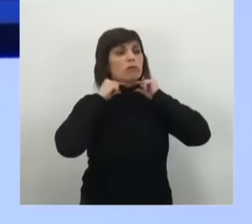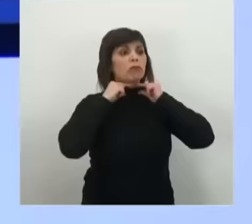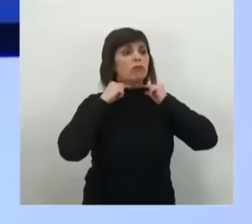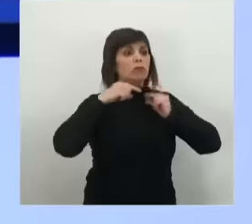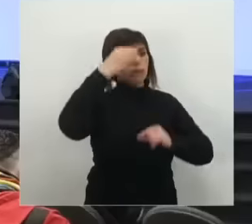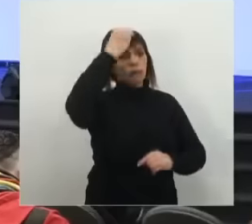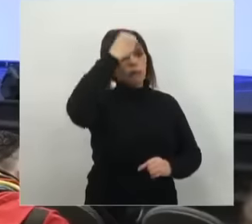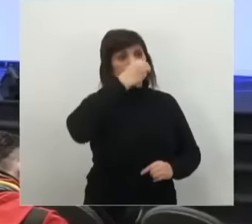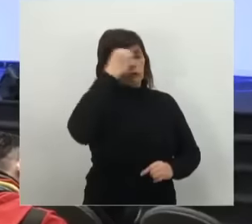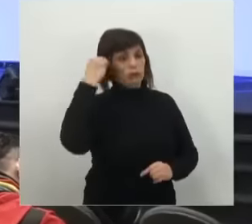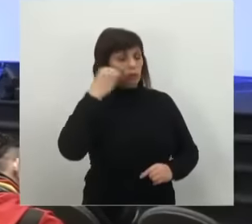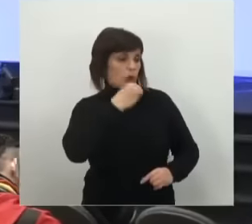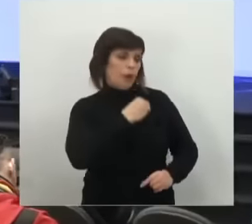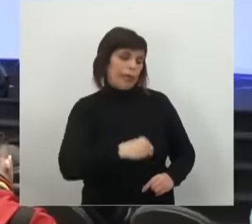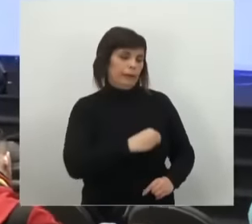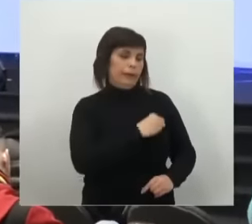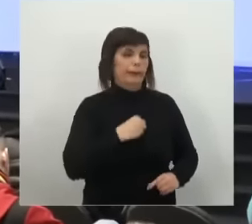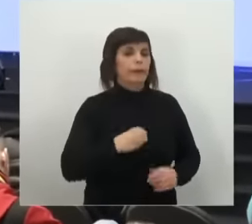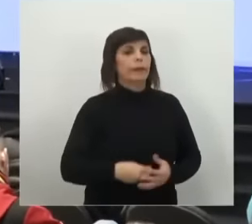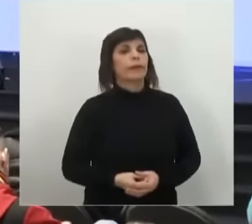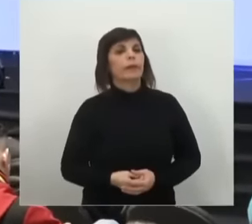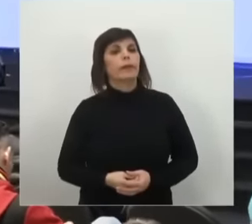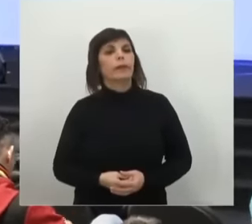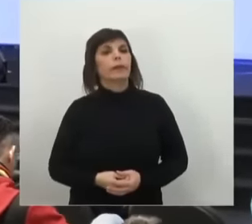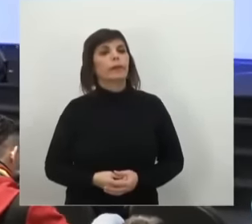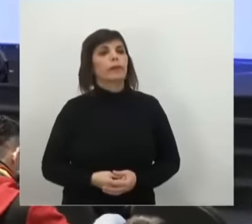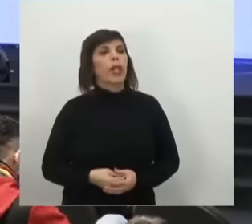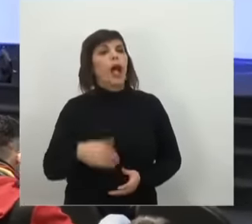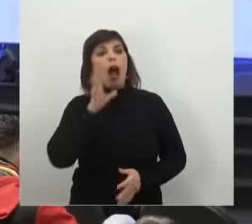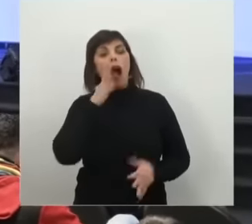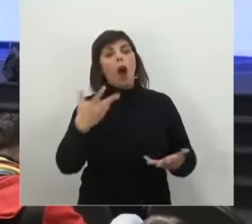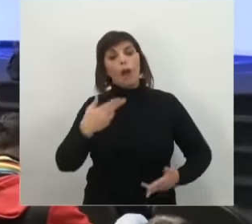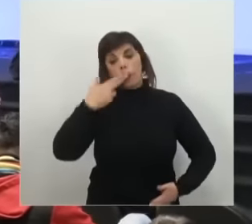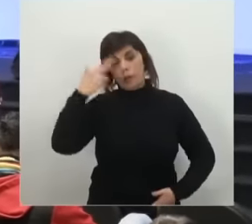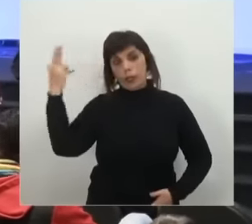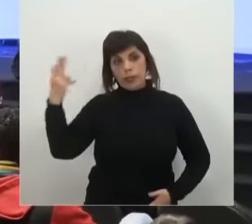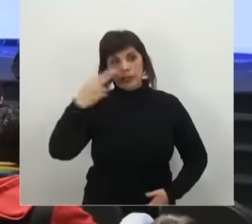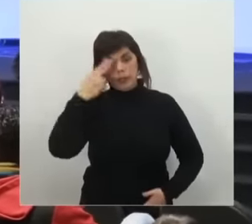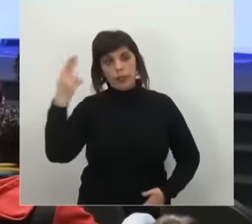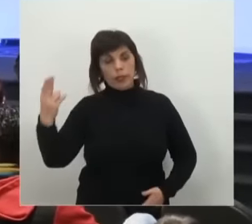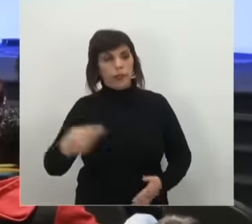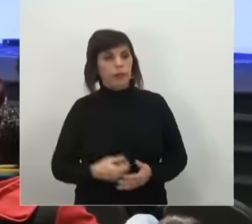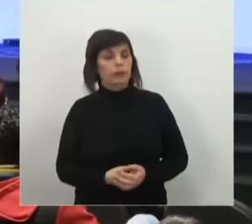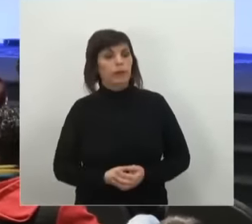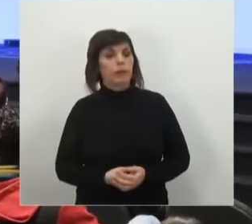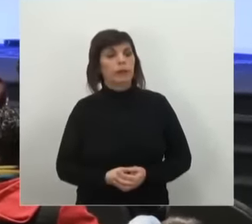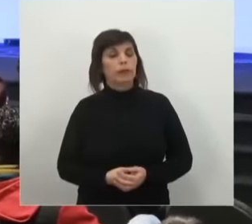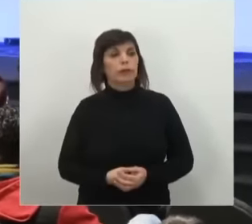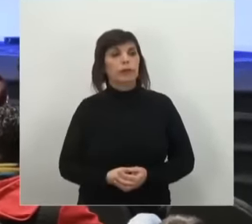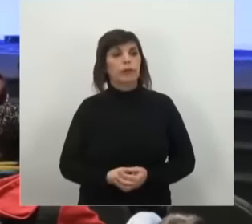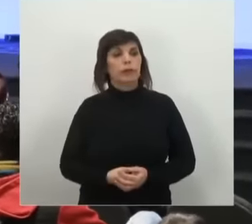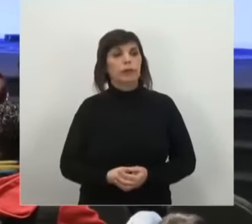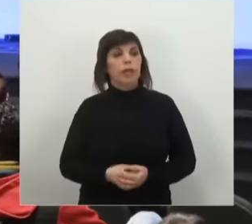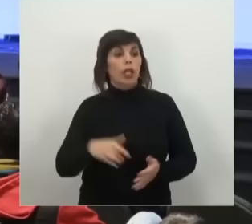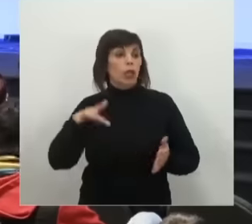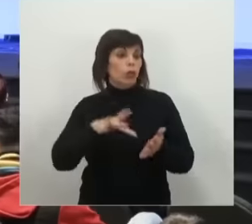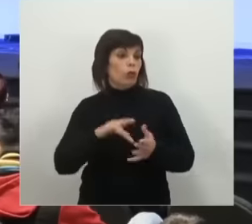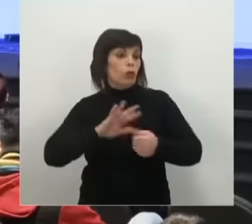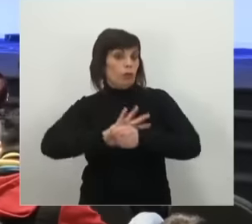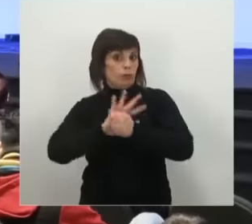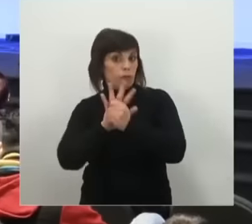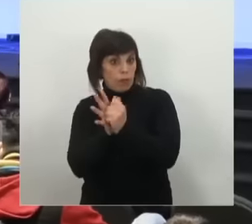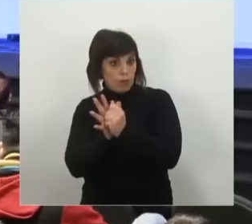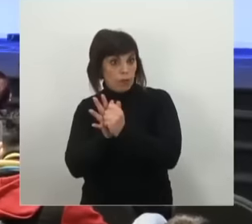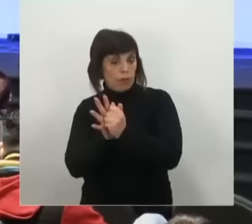y ahora tenemos con nosotros visita hace años que no ha podido venir Lamentablemente por